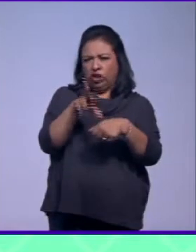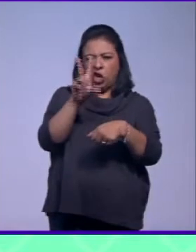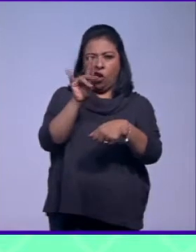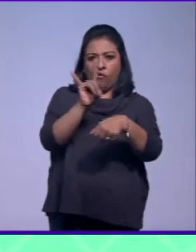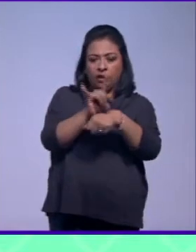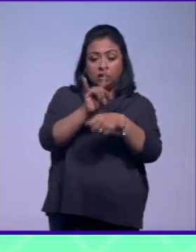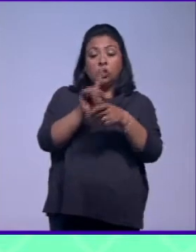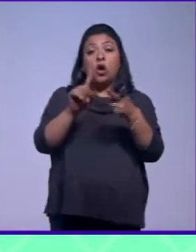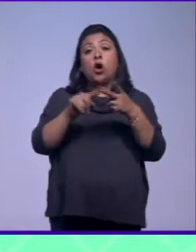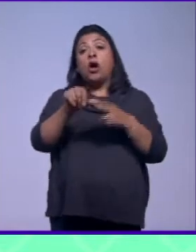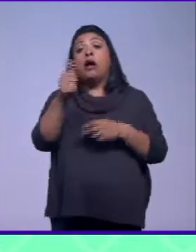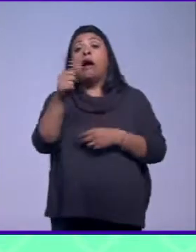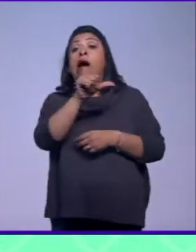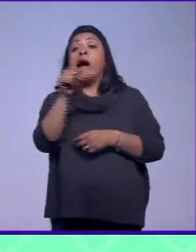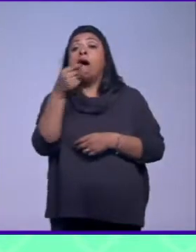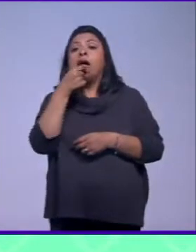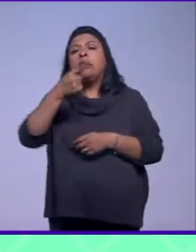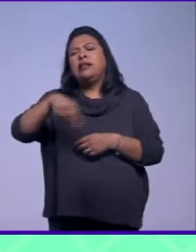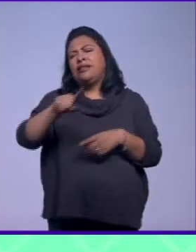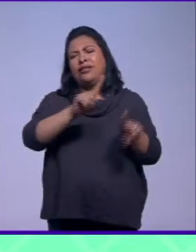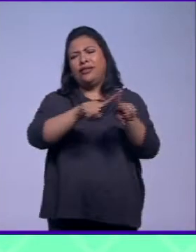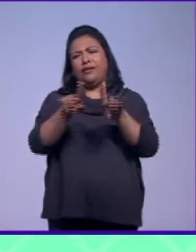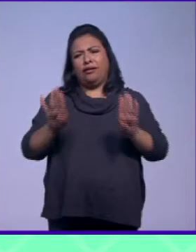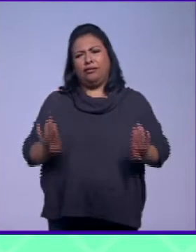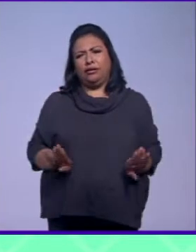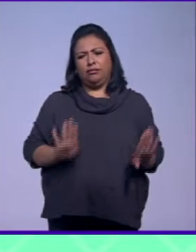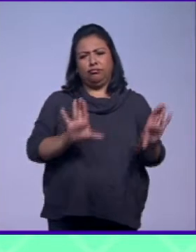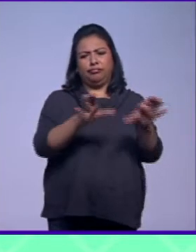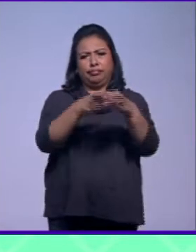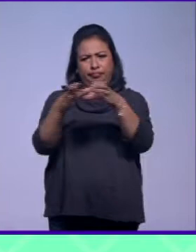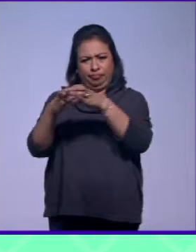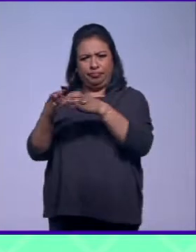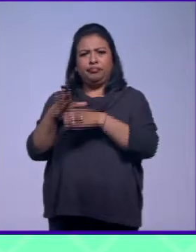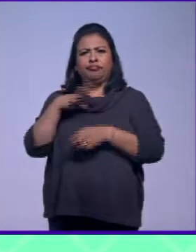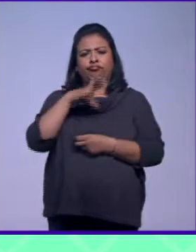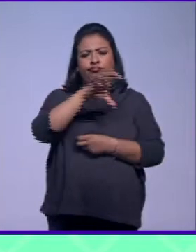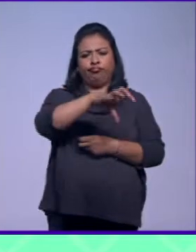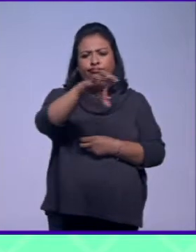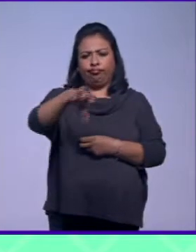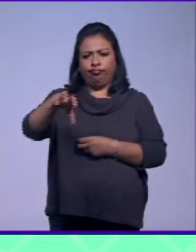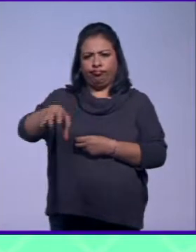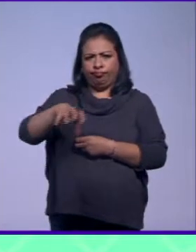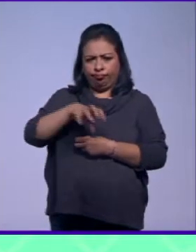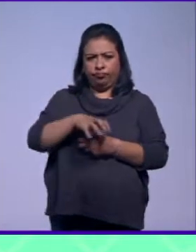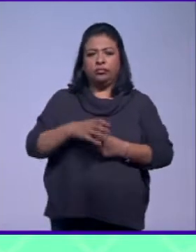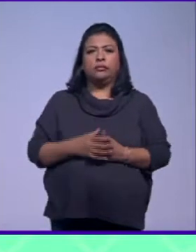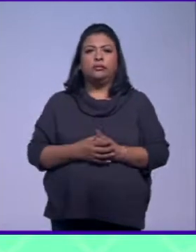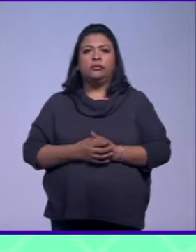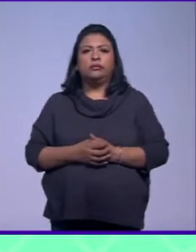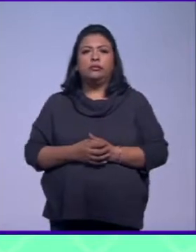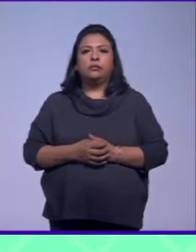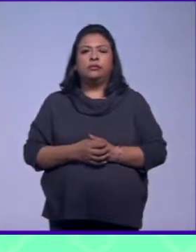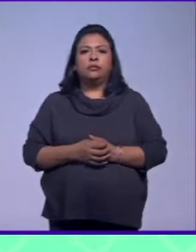y es que la literatura la élite italia están al escudo